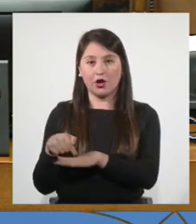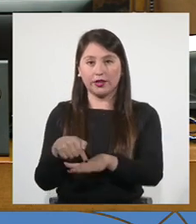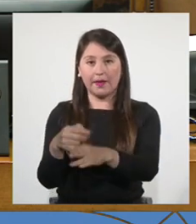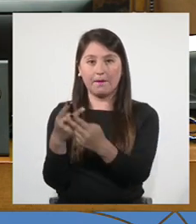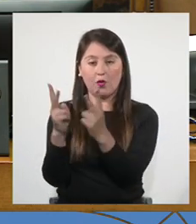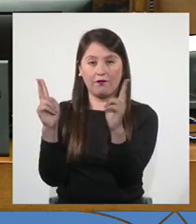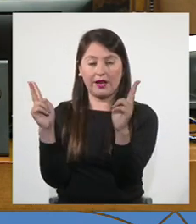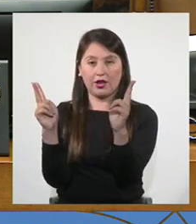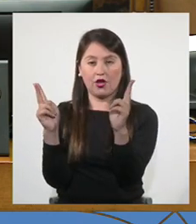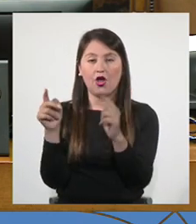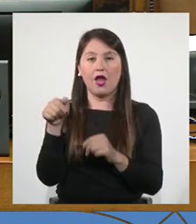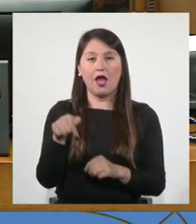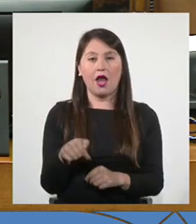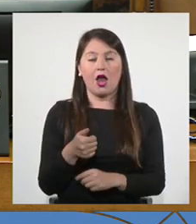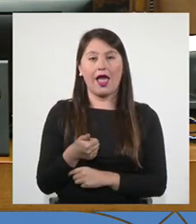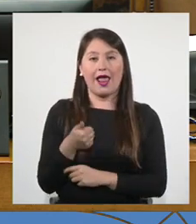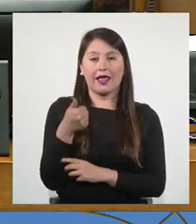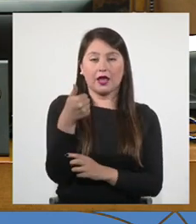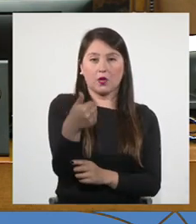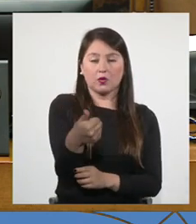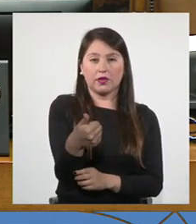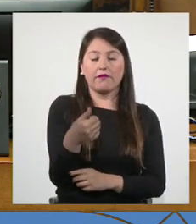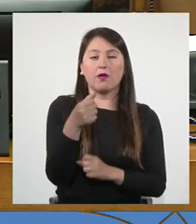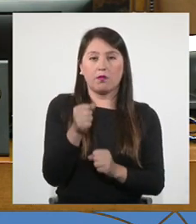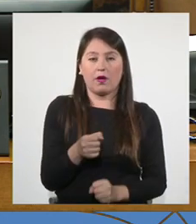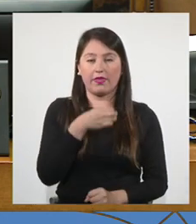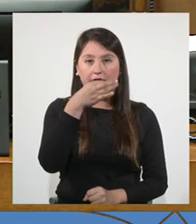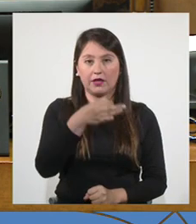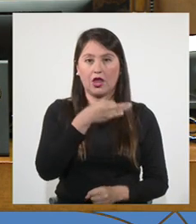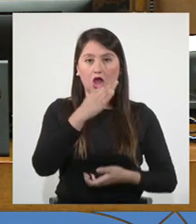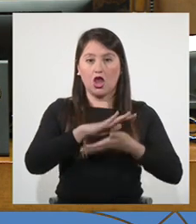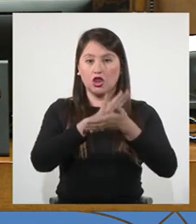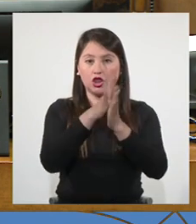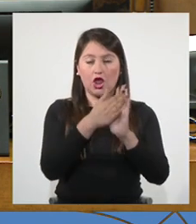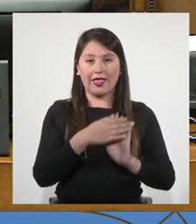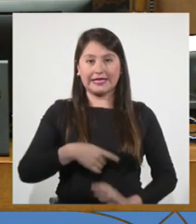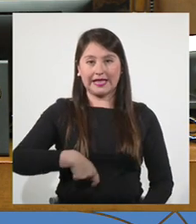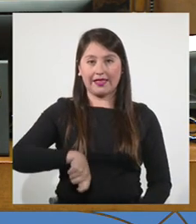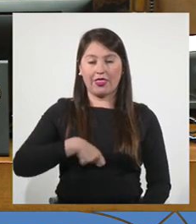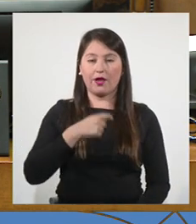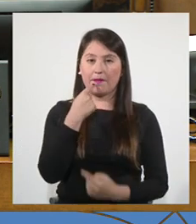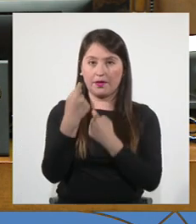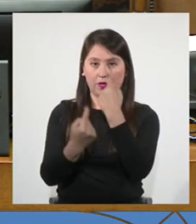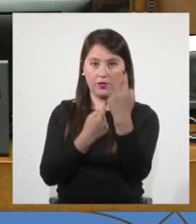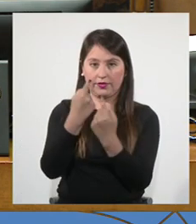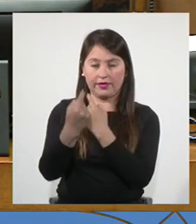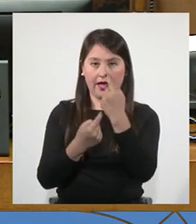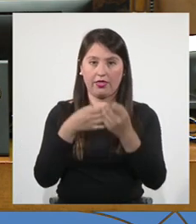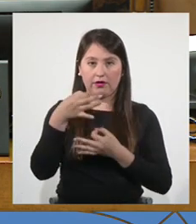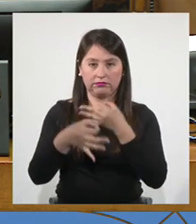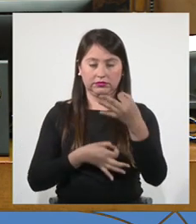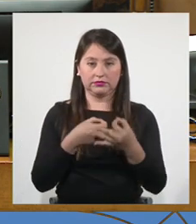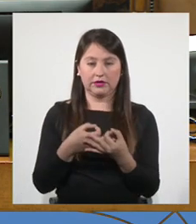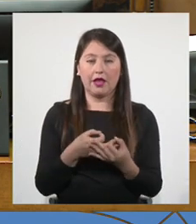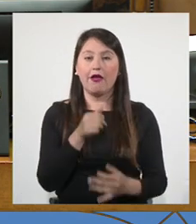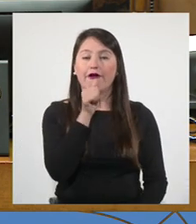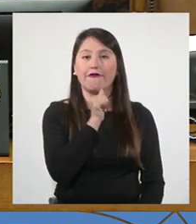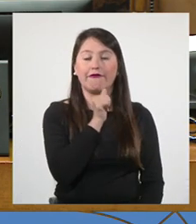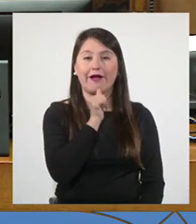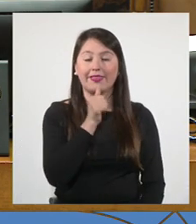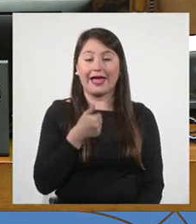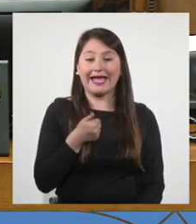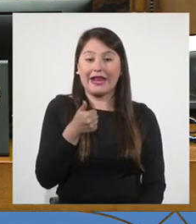la palabra al Ejecutivo. Ya están dadas todas las palabras, todos los senadores intervinieron, consultaron. Falta que el